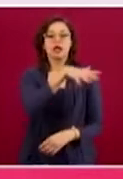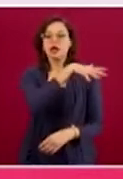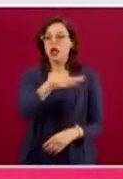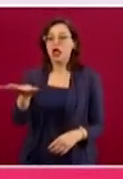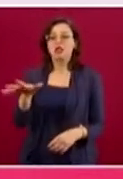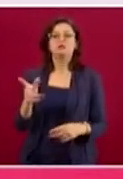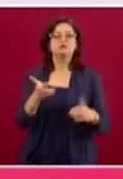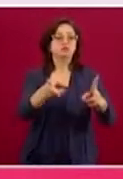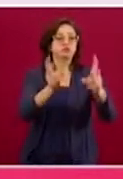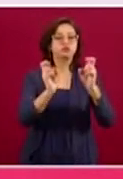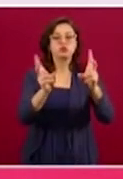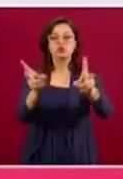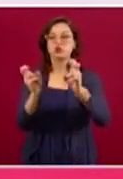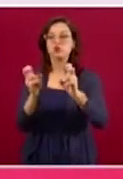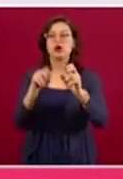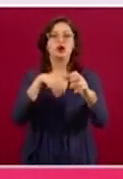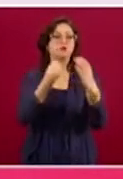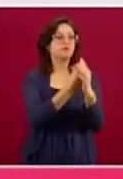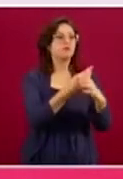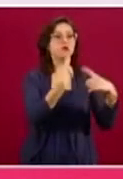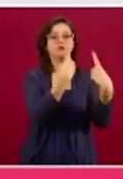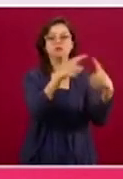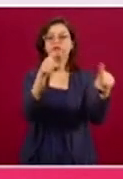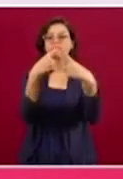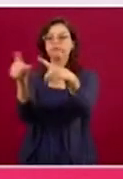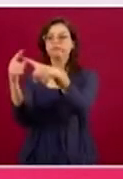en todas sus modalidades